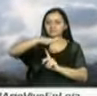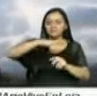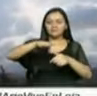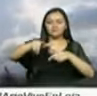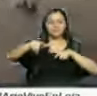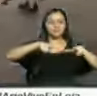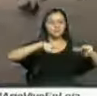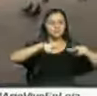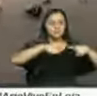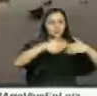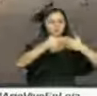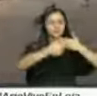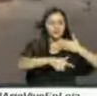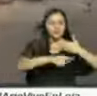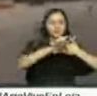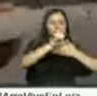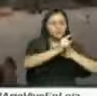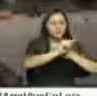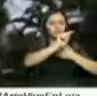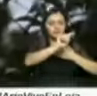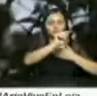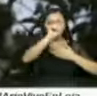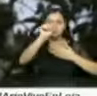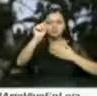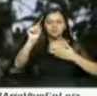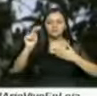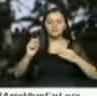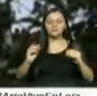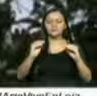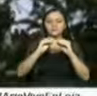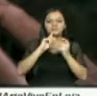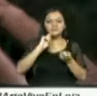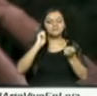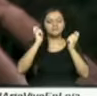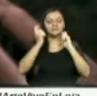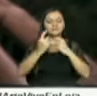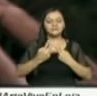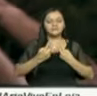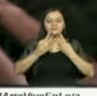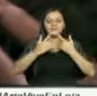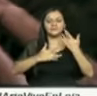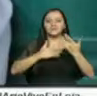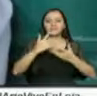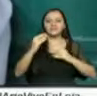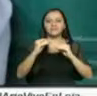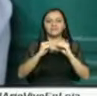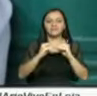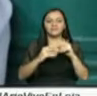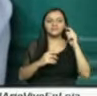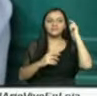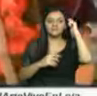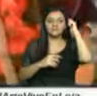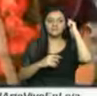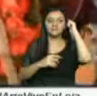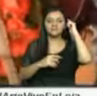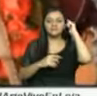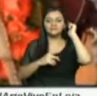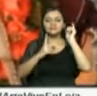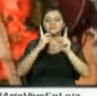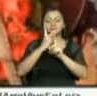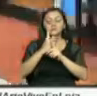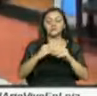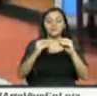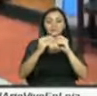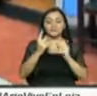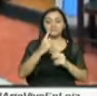de la Centinela del Sur se respira, se transpira y se siente arte. Por eso se dice que